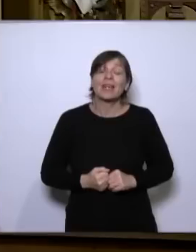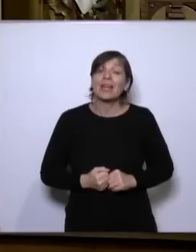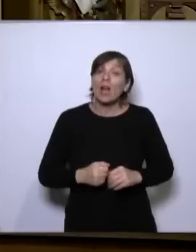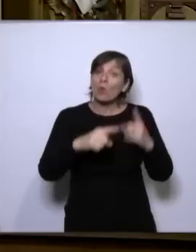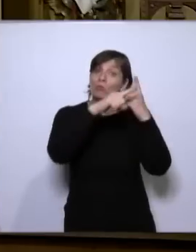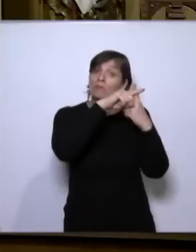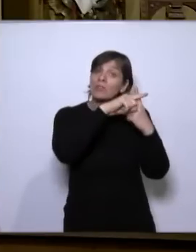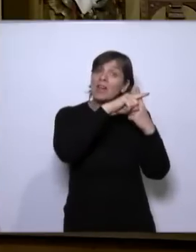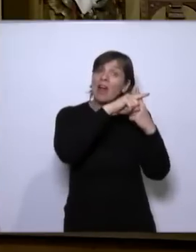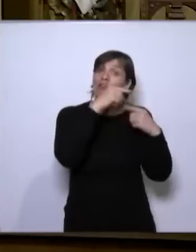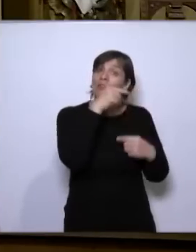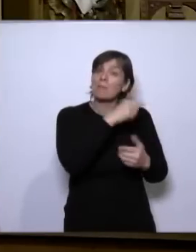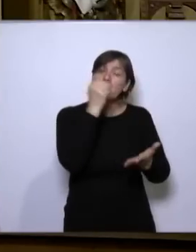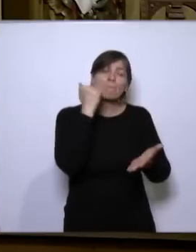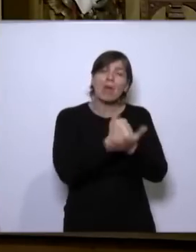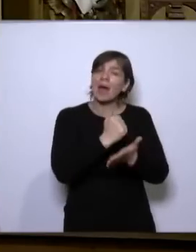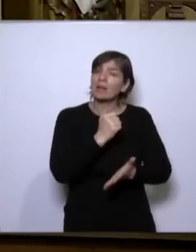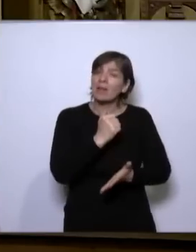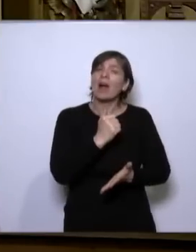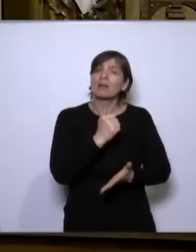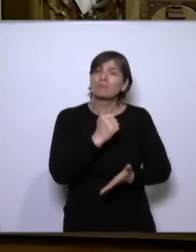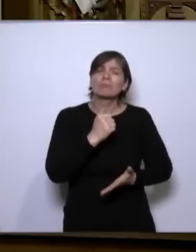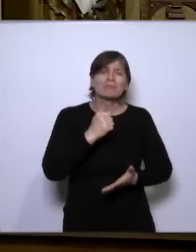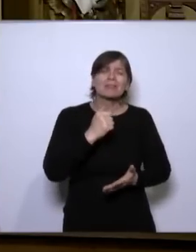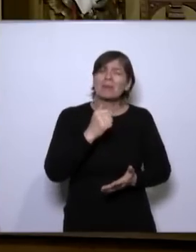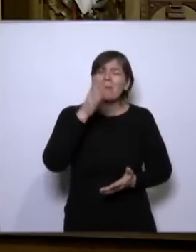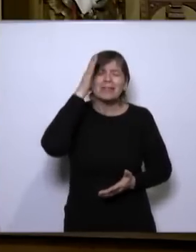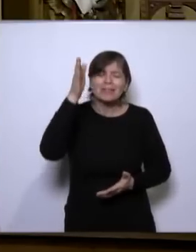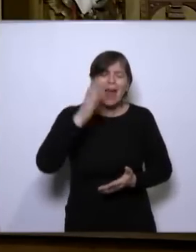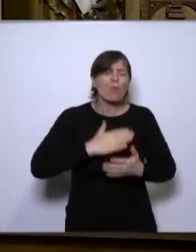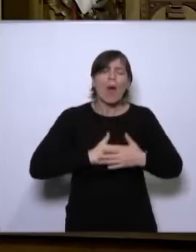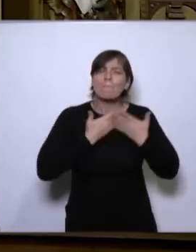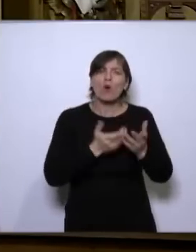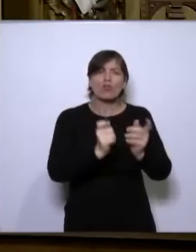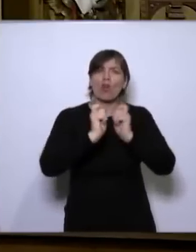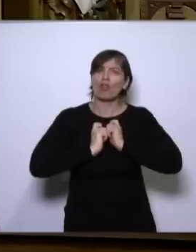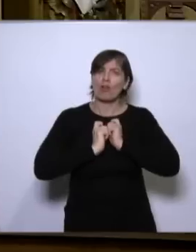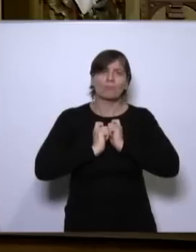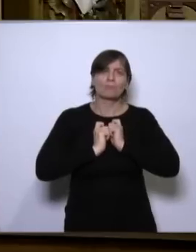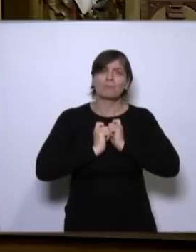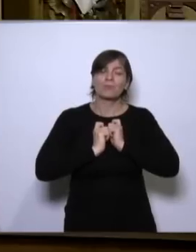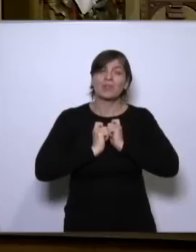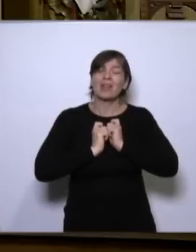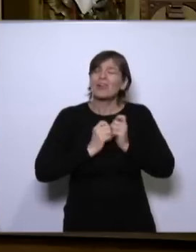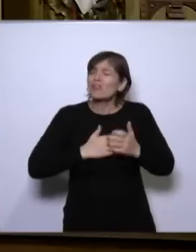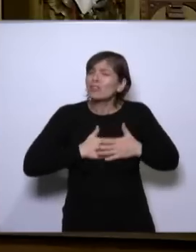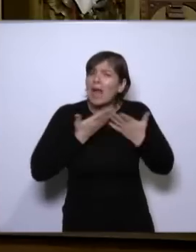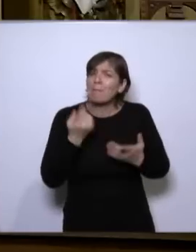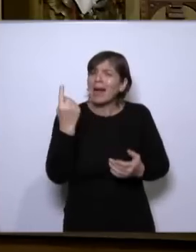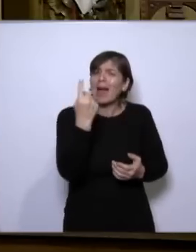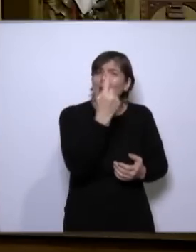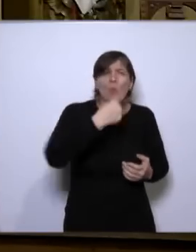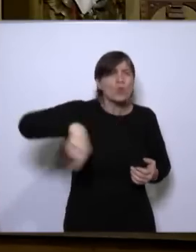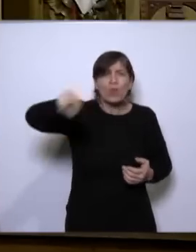El crucificado es el signo más evidente de cuánto Dios nos ama. Nos ama a cada uno